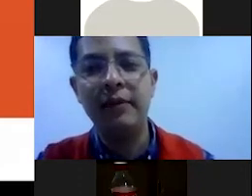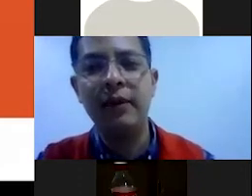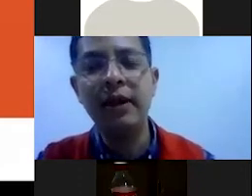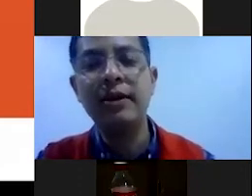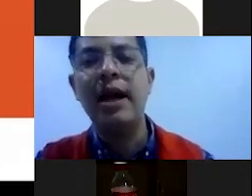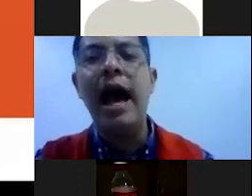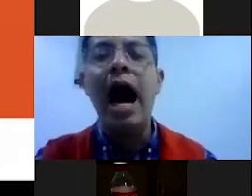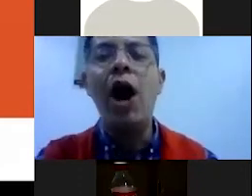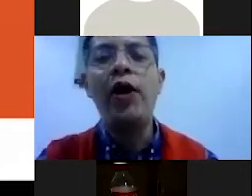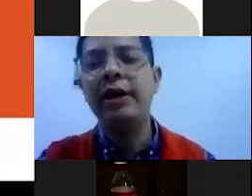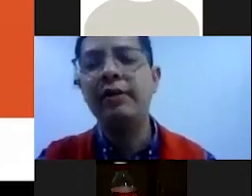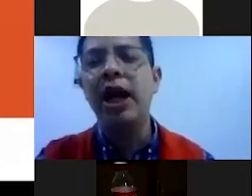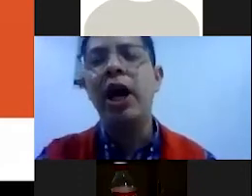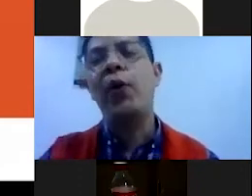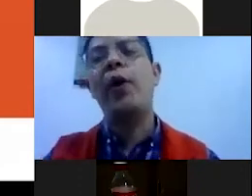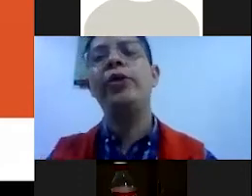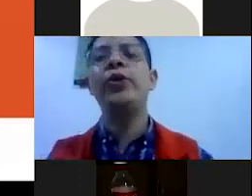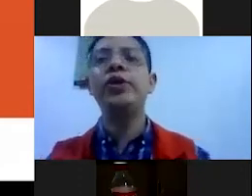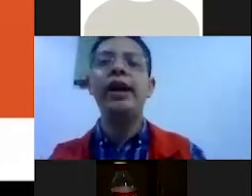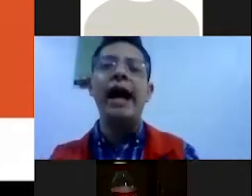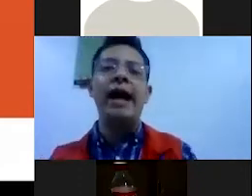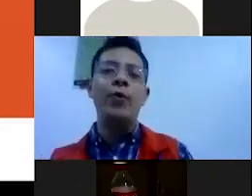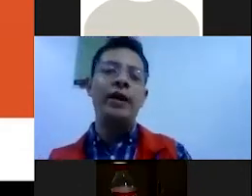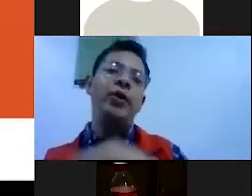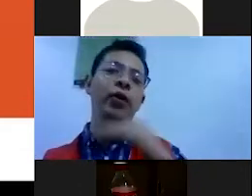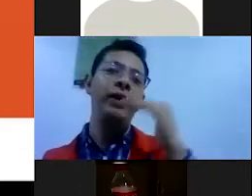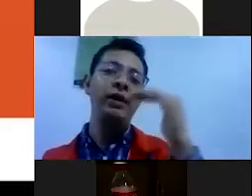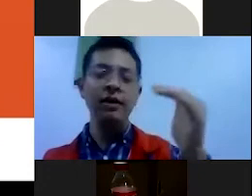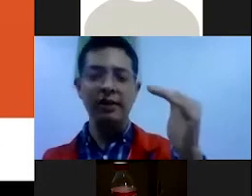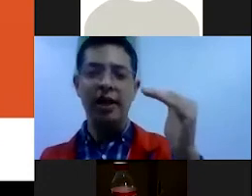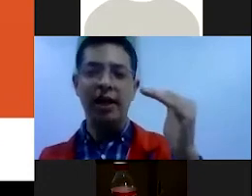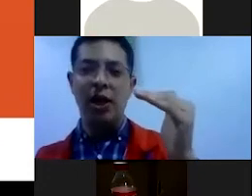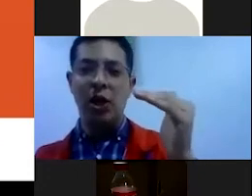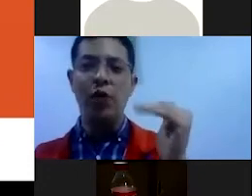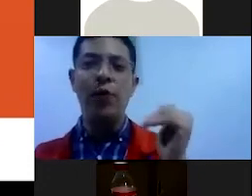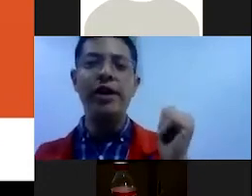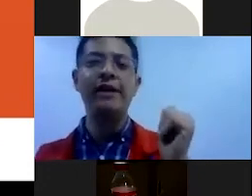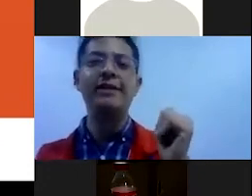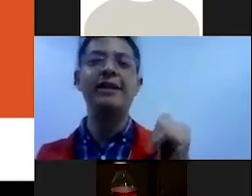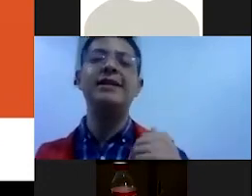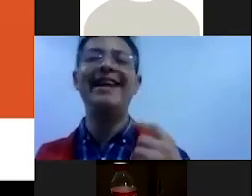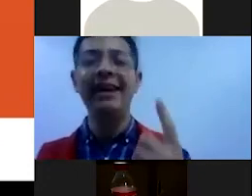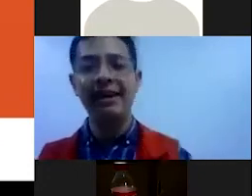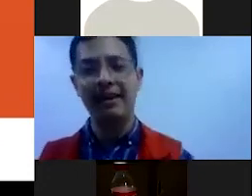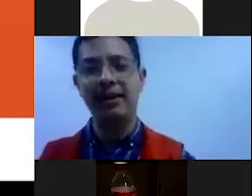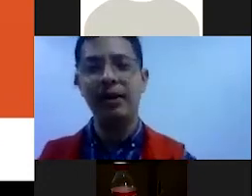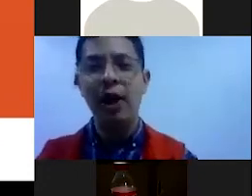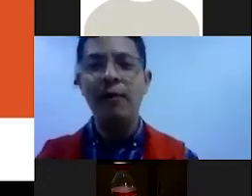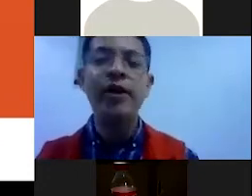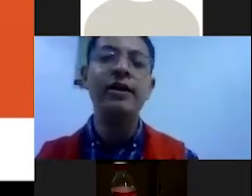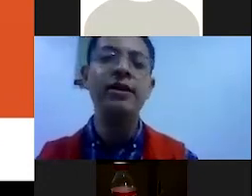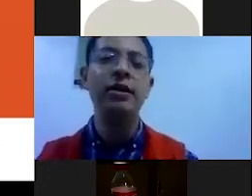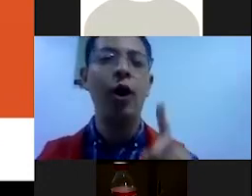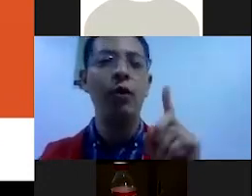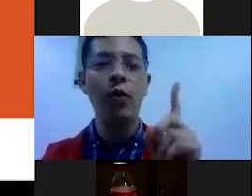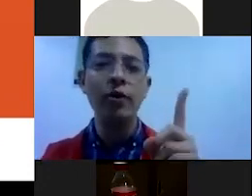etcétera, ¿ok? Ahora bien, cuando yo llegue a 99I, no voy a decir 100I, voy